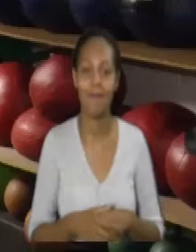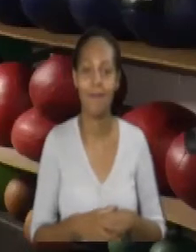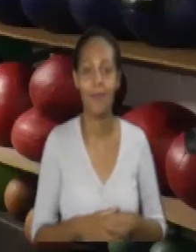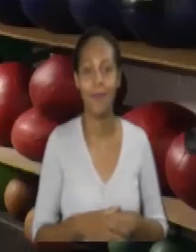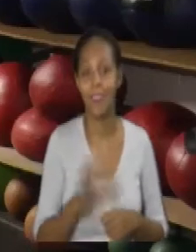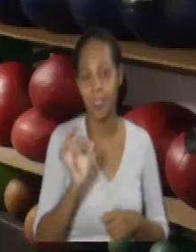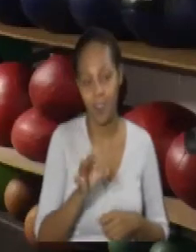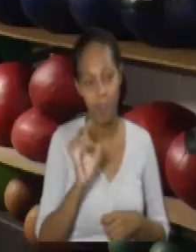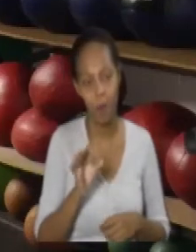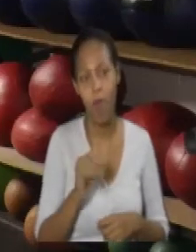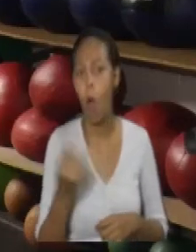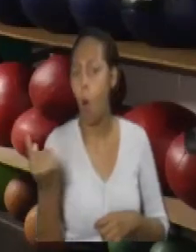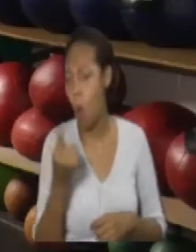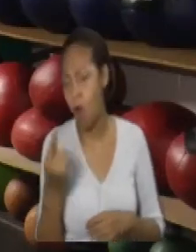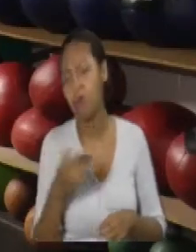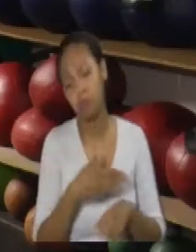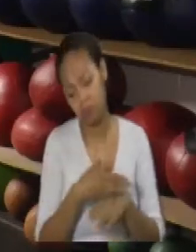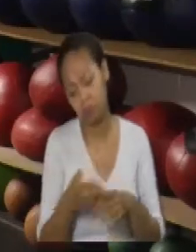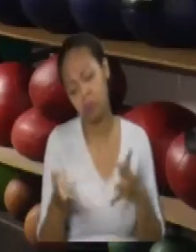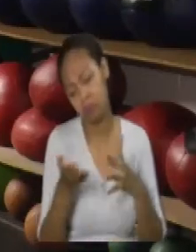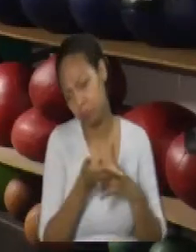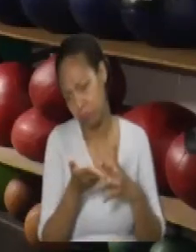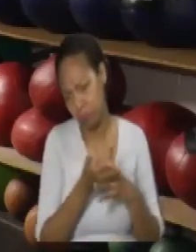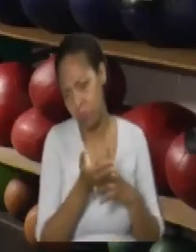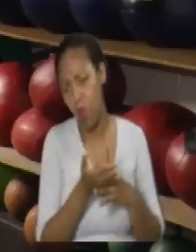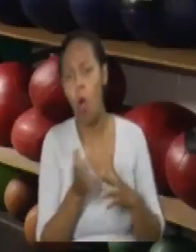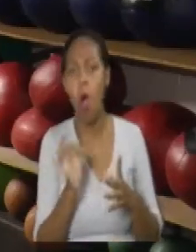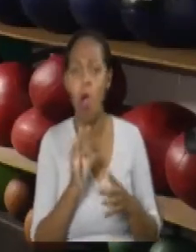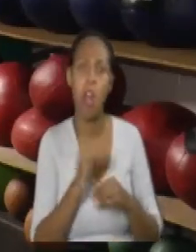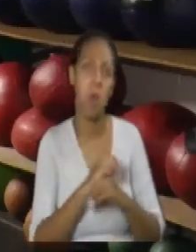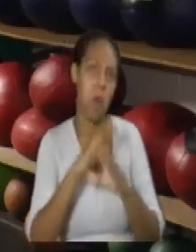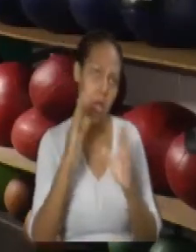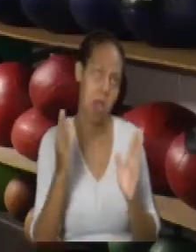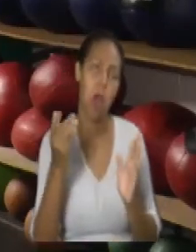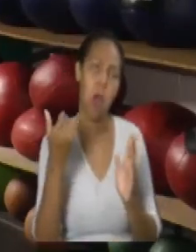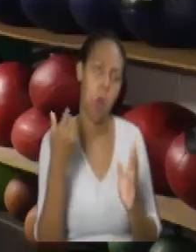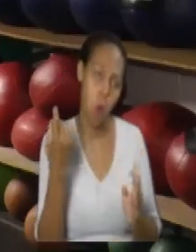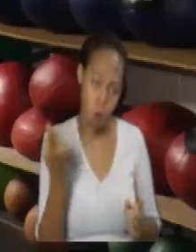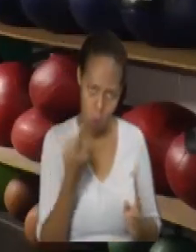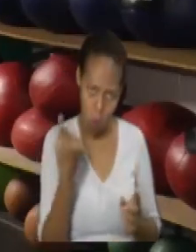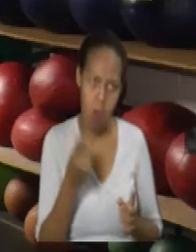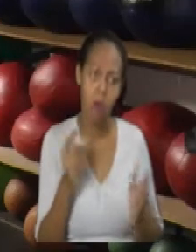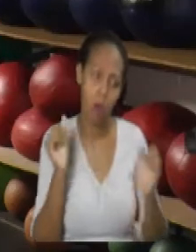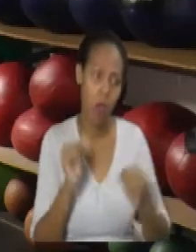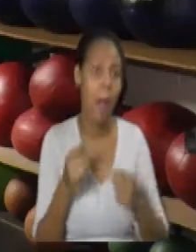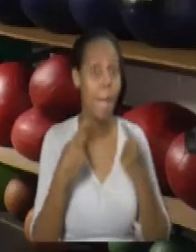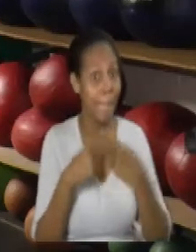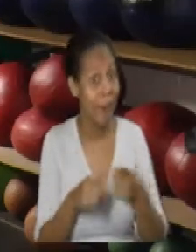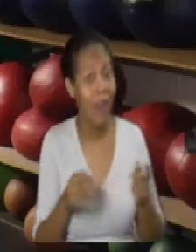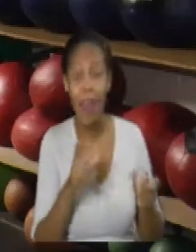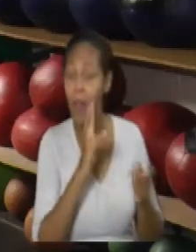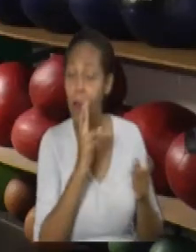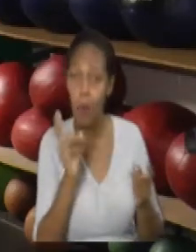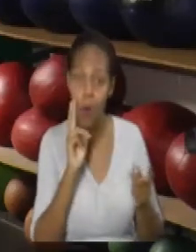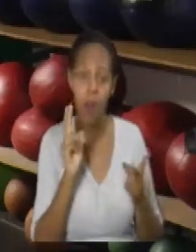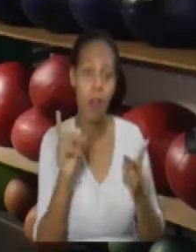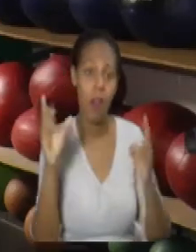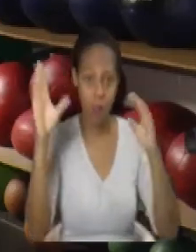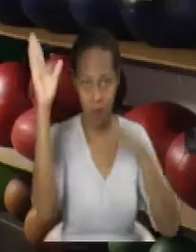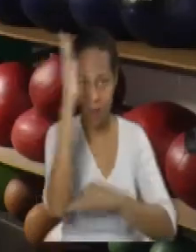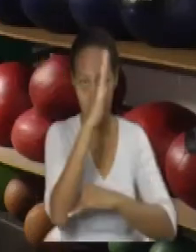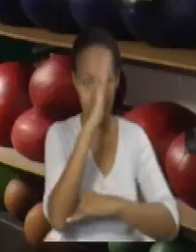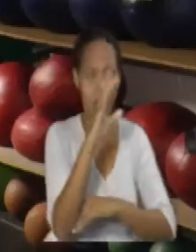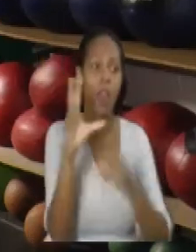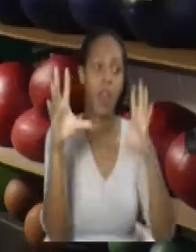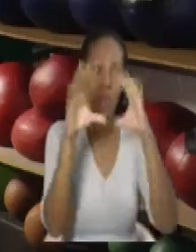¿sí? Otros alimentos también que tienen que dejar de comer,